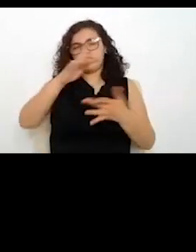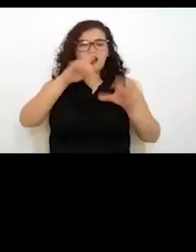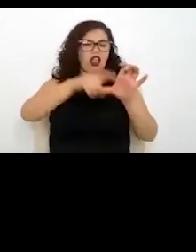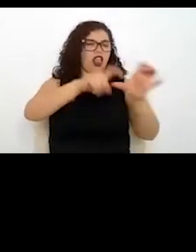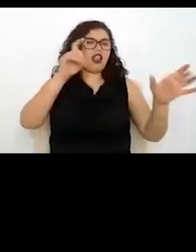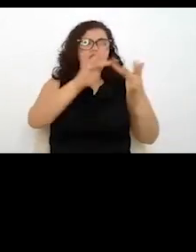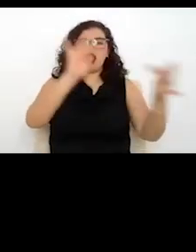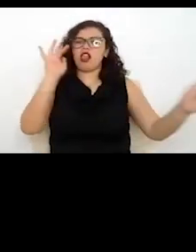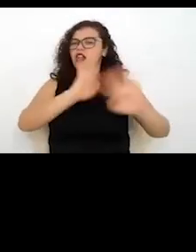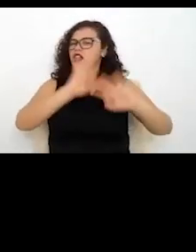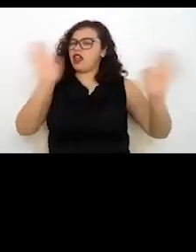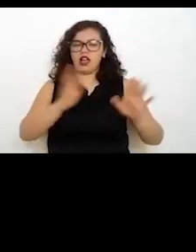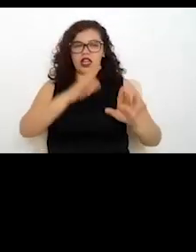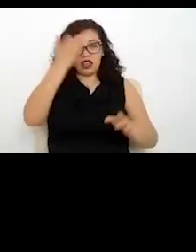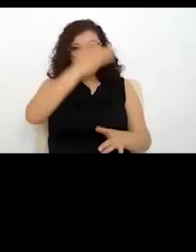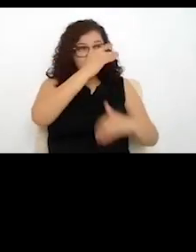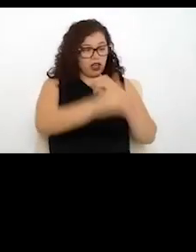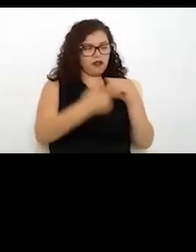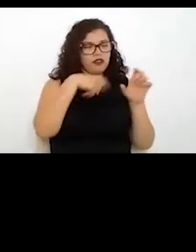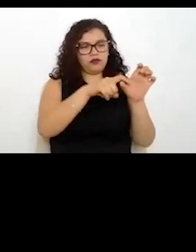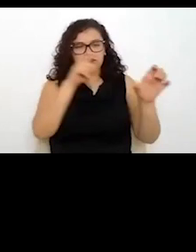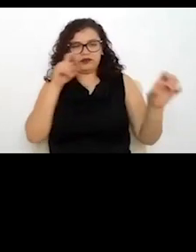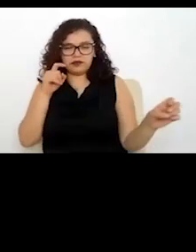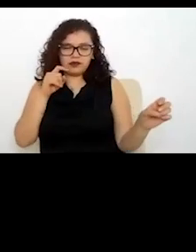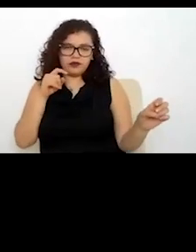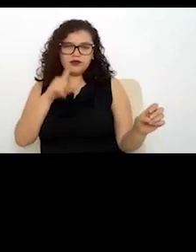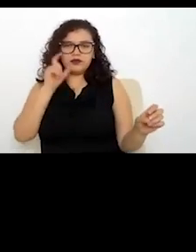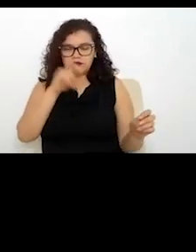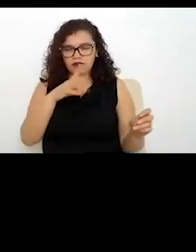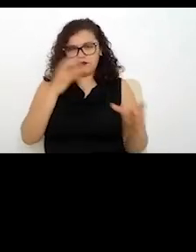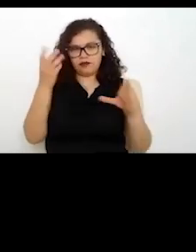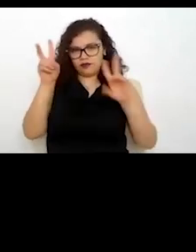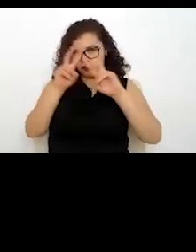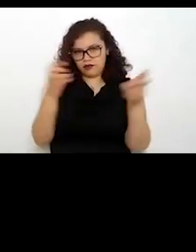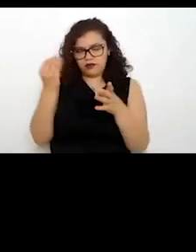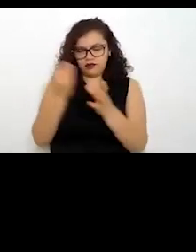la jornada pactada. Justamente está el tema de la privacidad porque